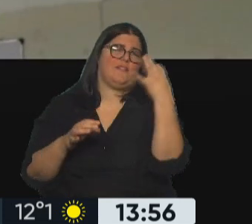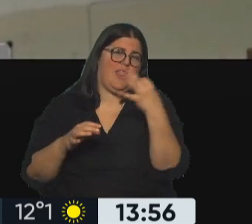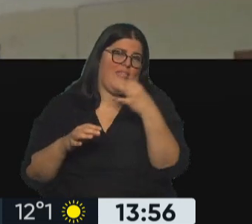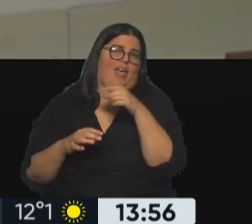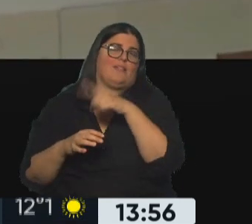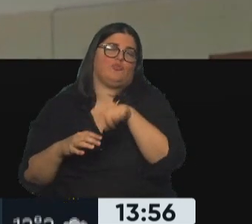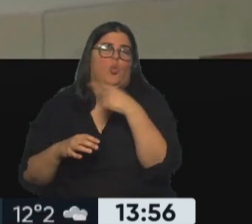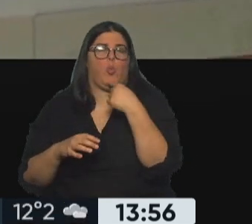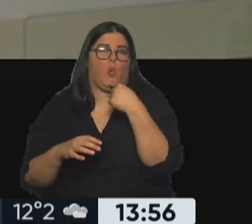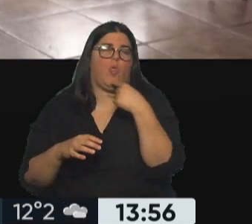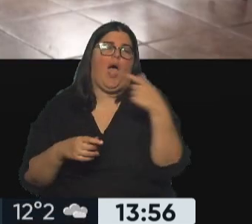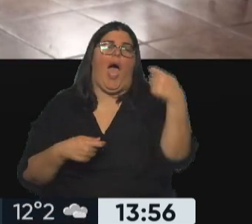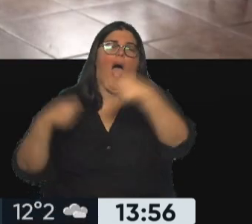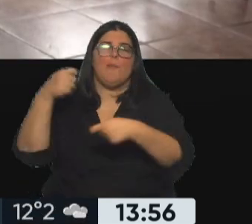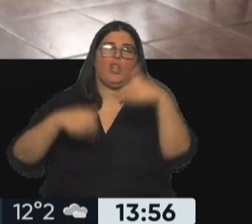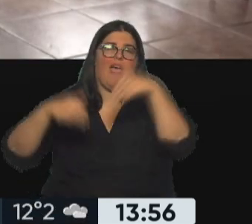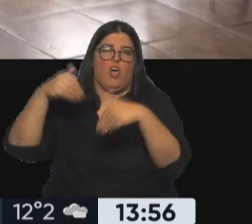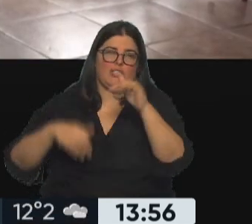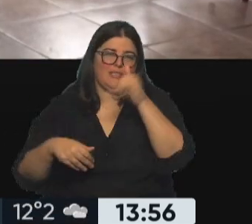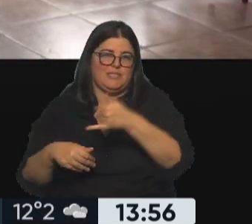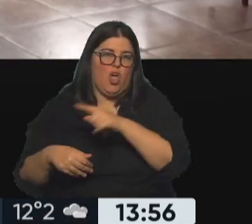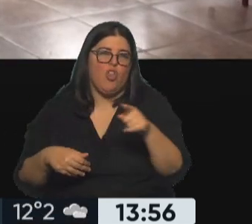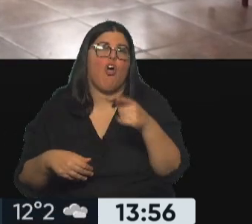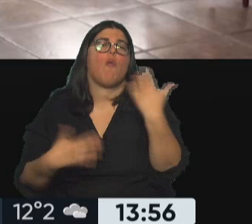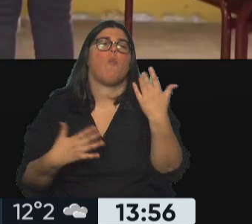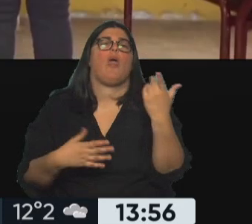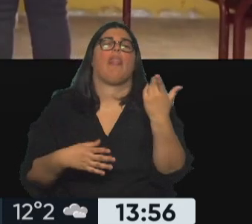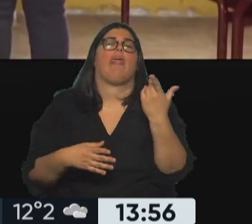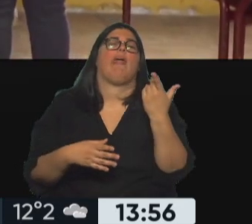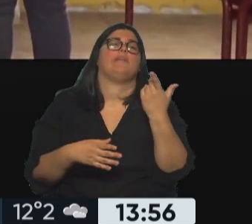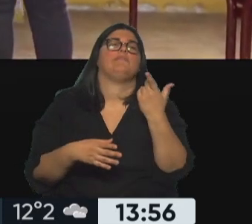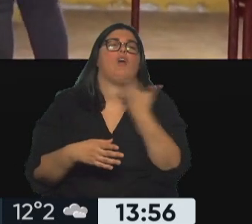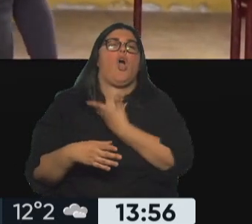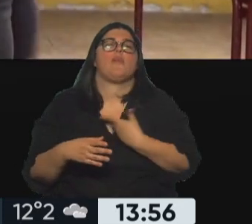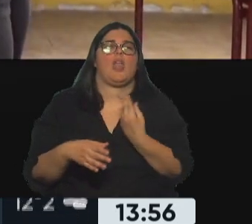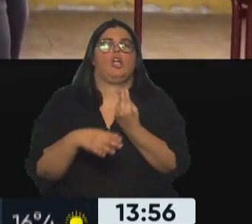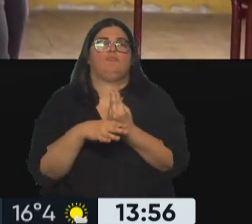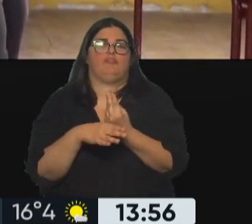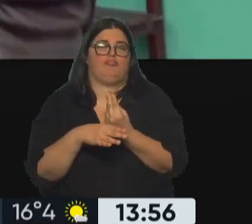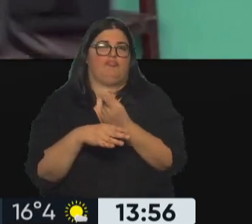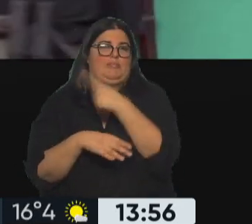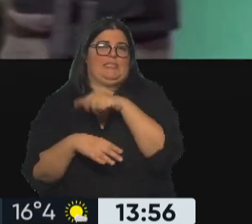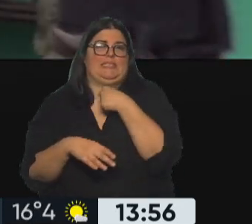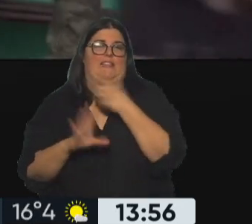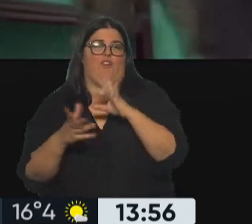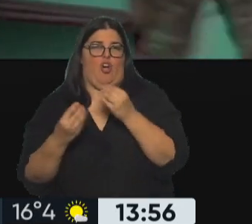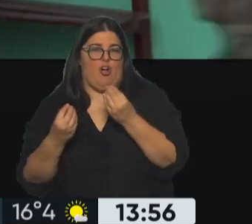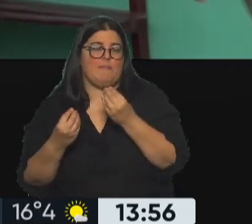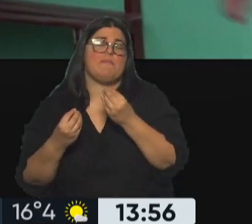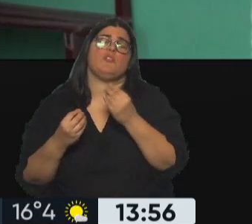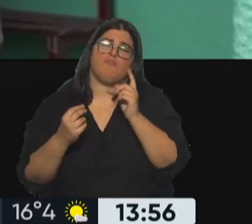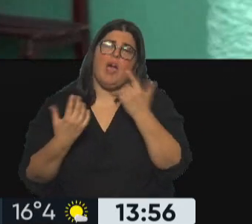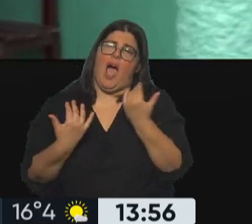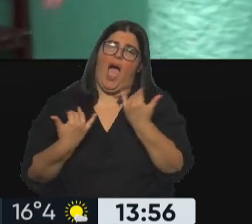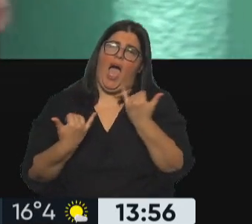no solamente aportar votos, sino también permitirle el tipo de gobernabilidad a la cual aspira, pero está esta nueva posibilidad entonces de